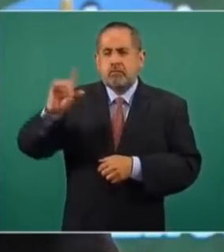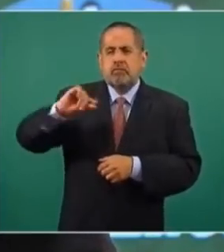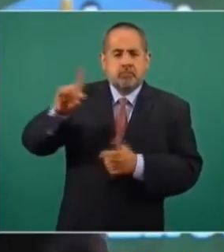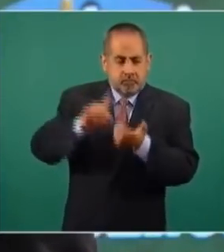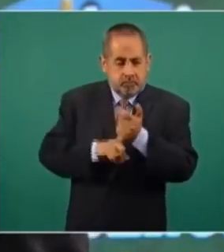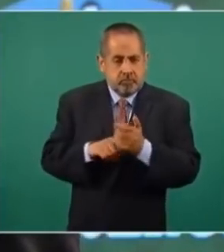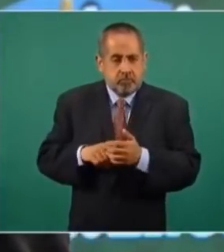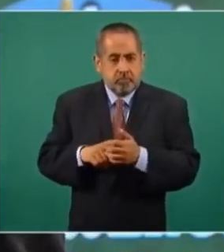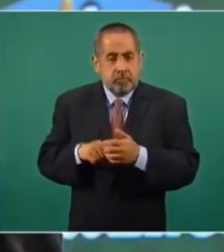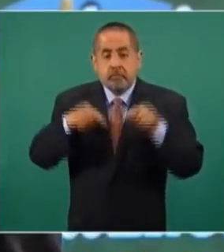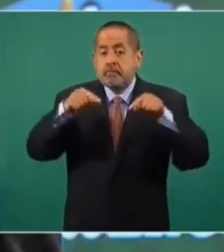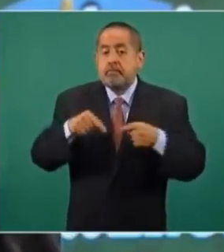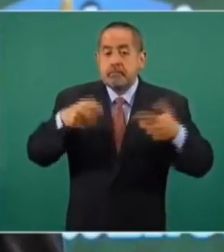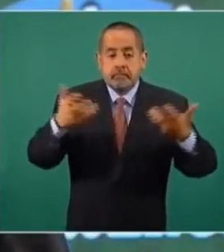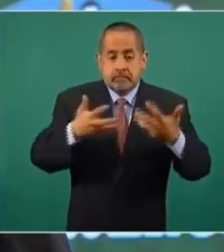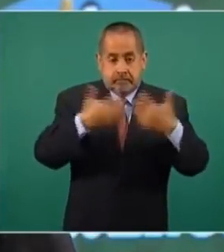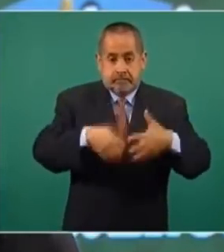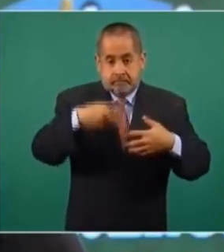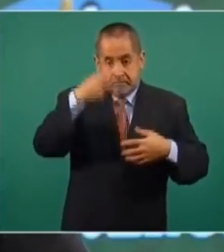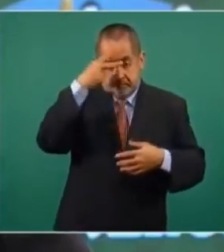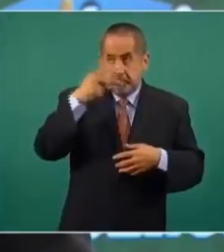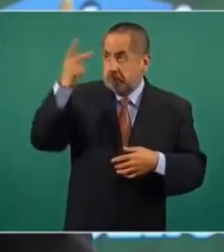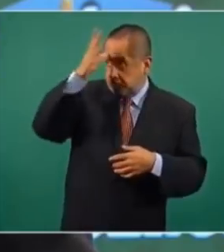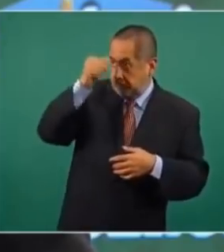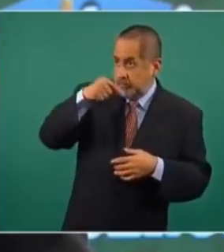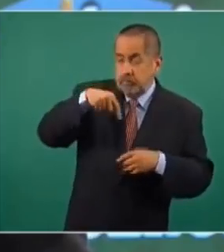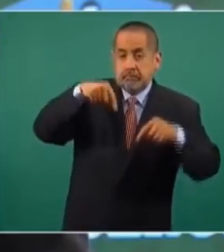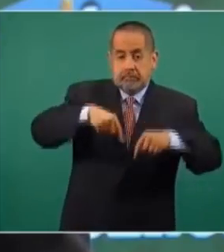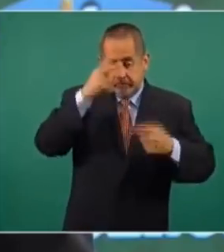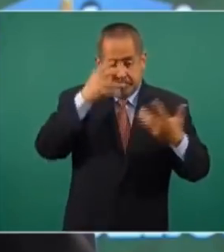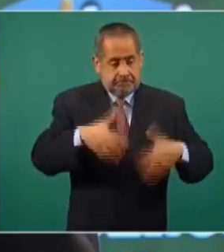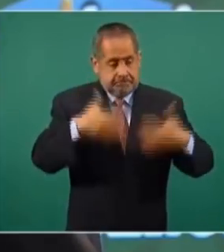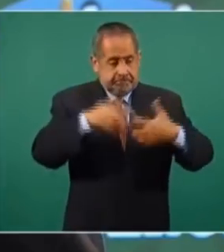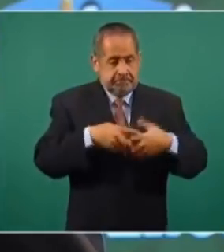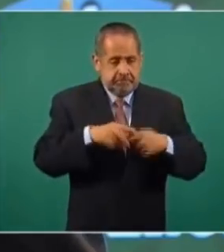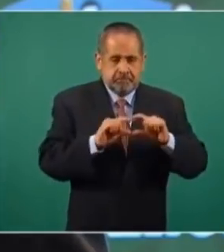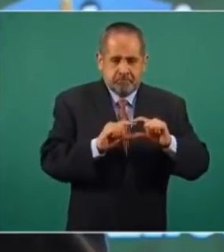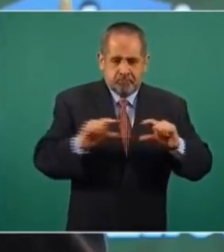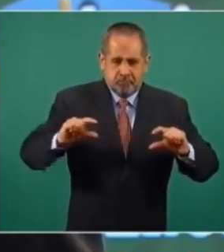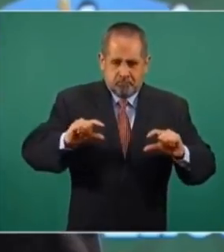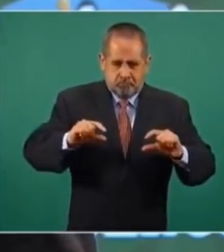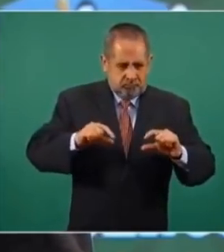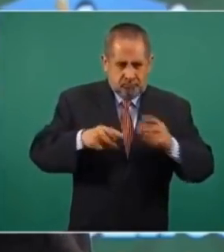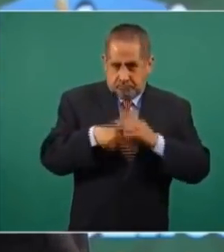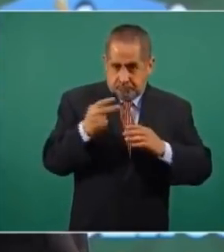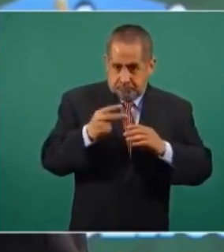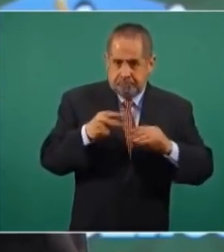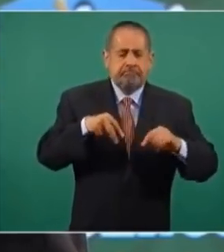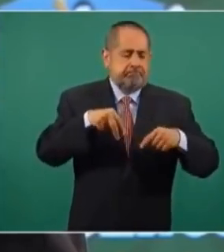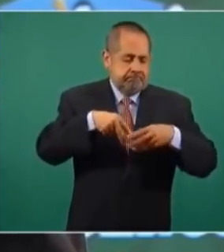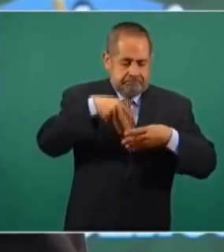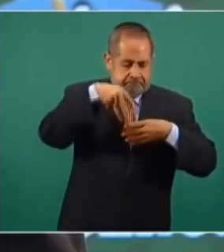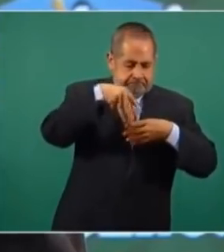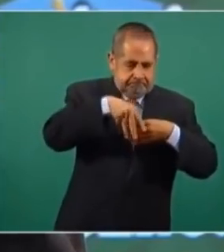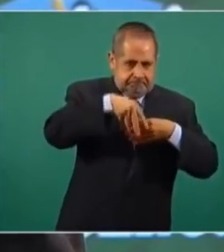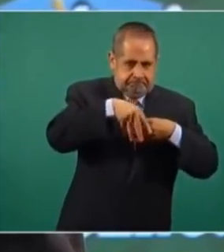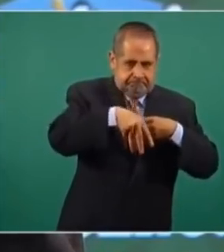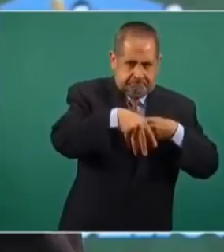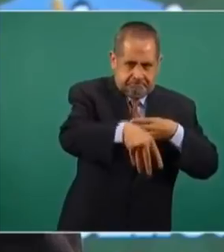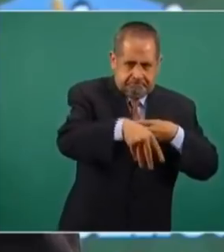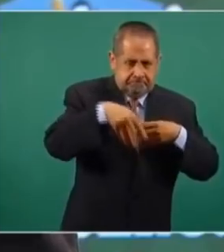lo van a envasar en México también porque así se combinó con ellos. ¿Cuál es el objetivo? Garantizar que el abasto en